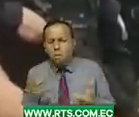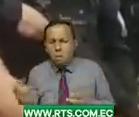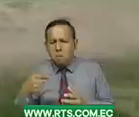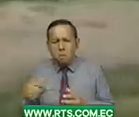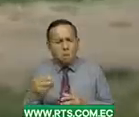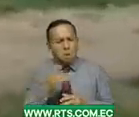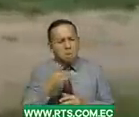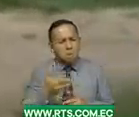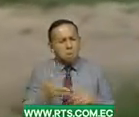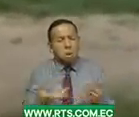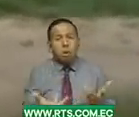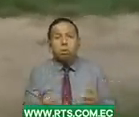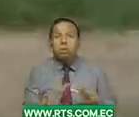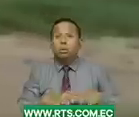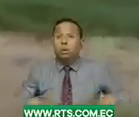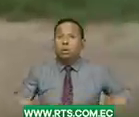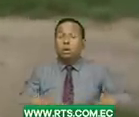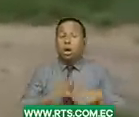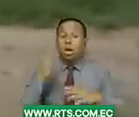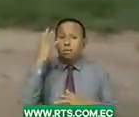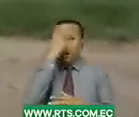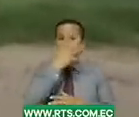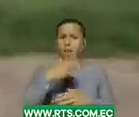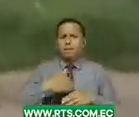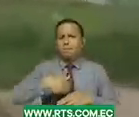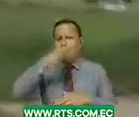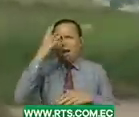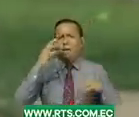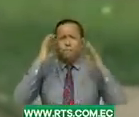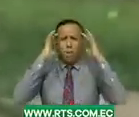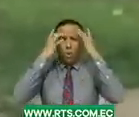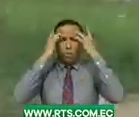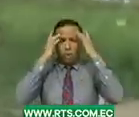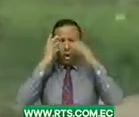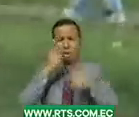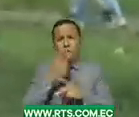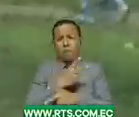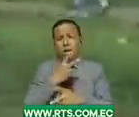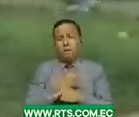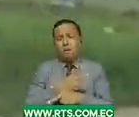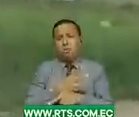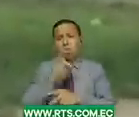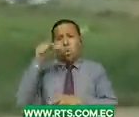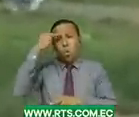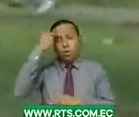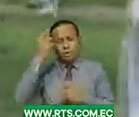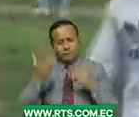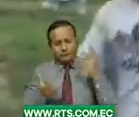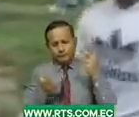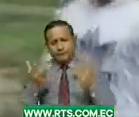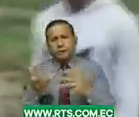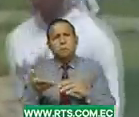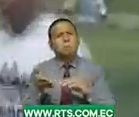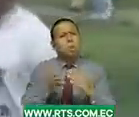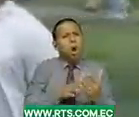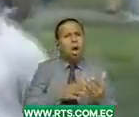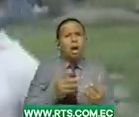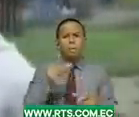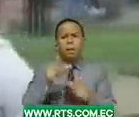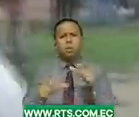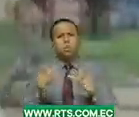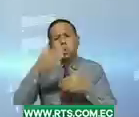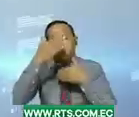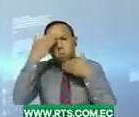ayer. Esmeraldas es una de las zonas de mayor preocupación para el gobierno, donde mueren delincuentes, muere gente